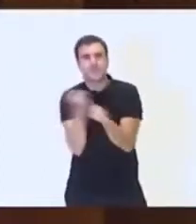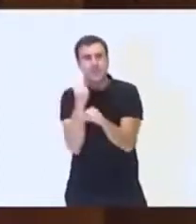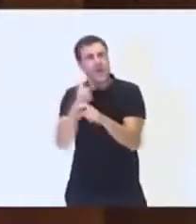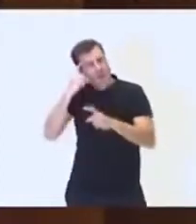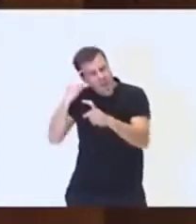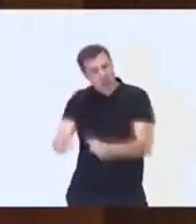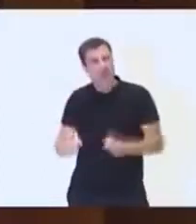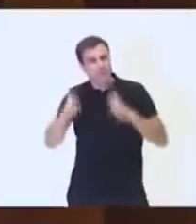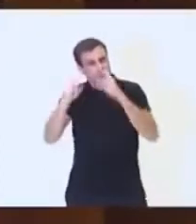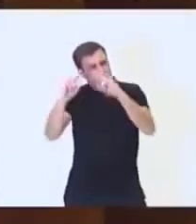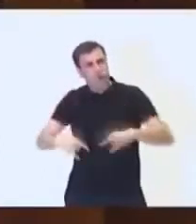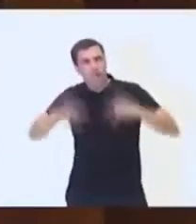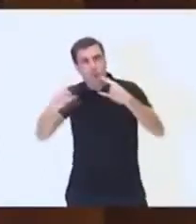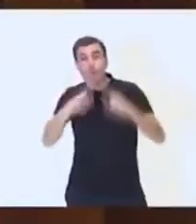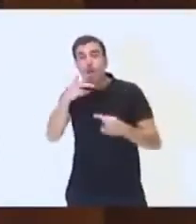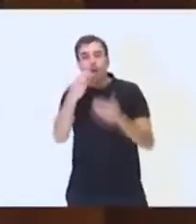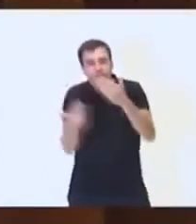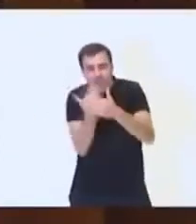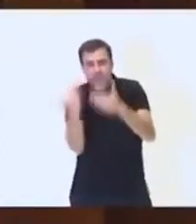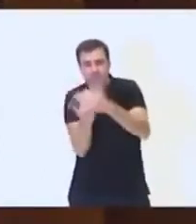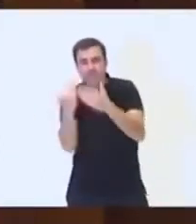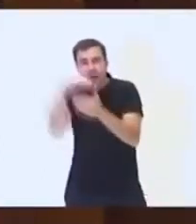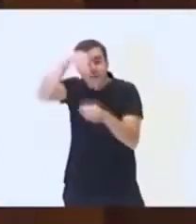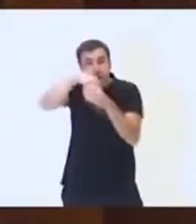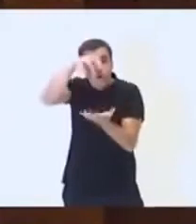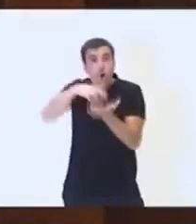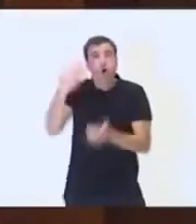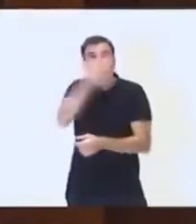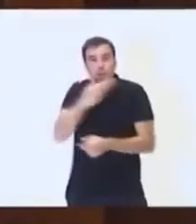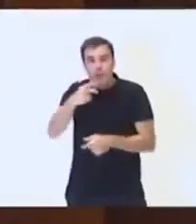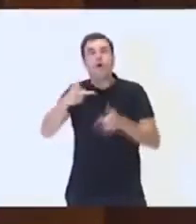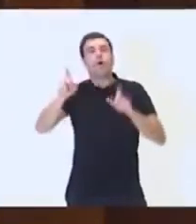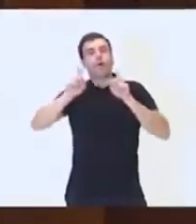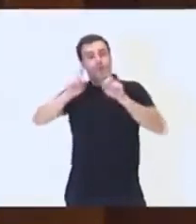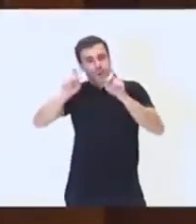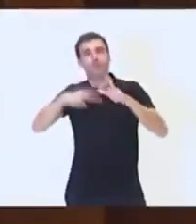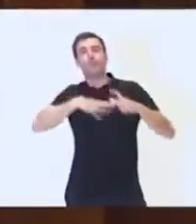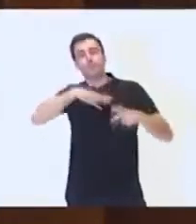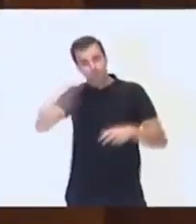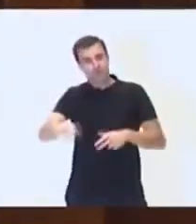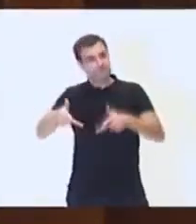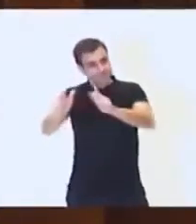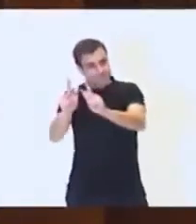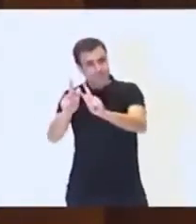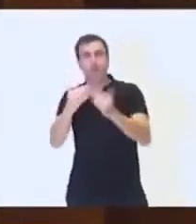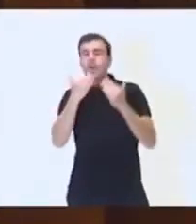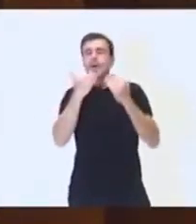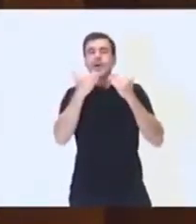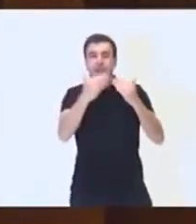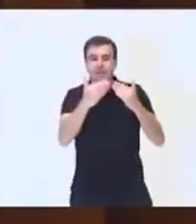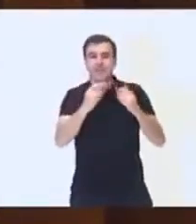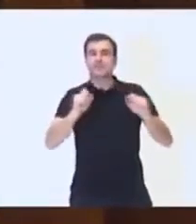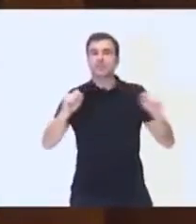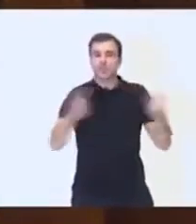titánico para que en el día a día de los centros escolares sea posible la educación. Gracias a todas las fuerzas y cuerpos de